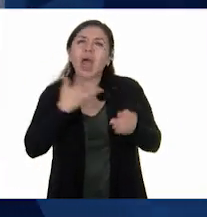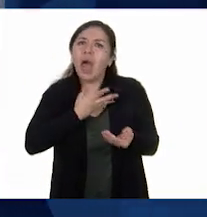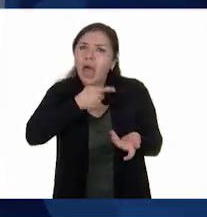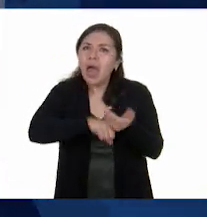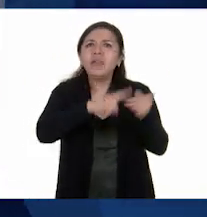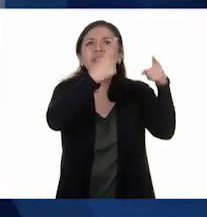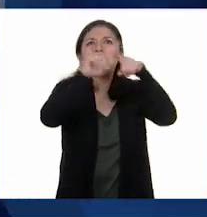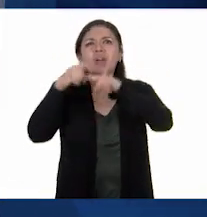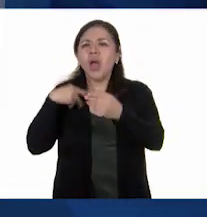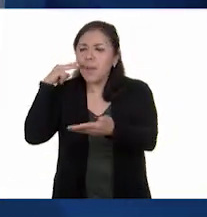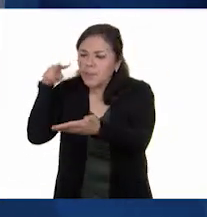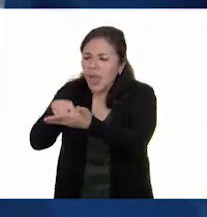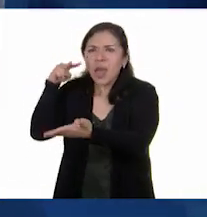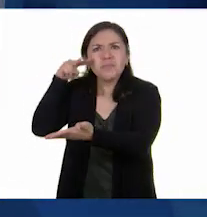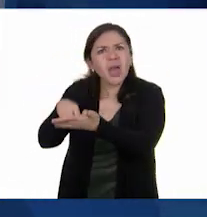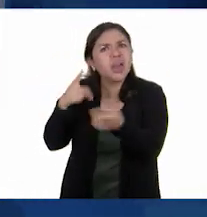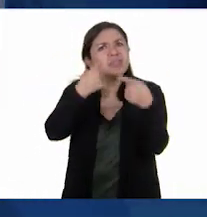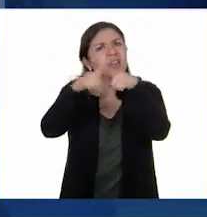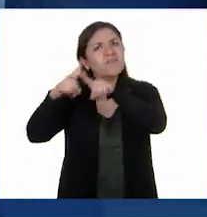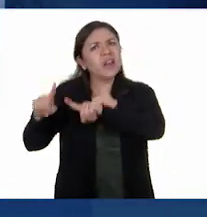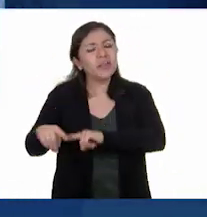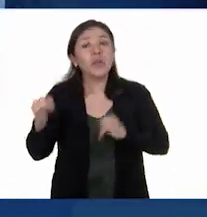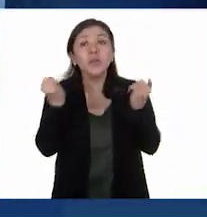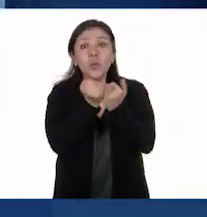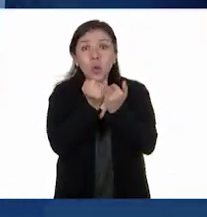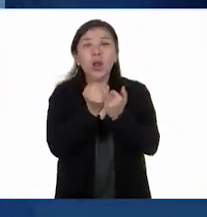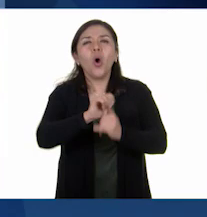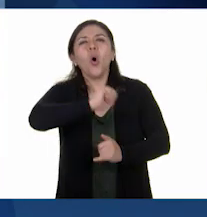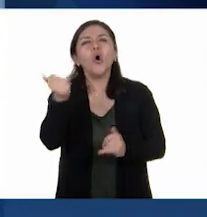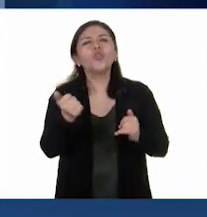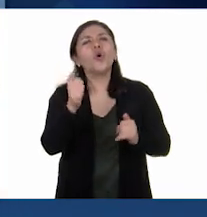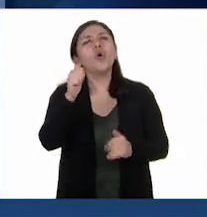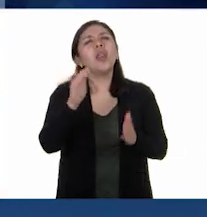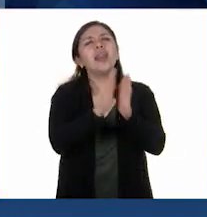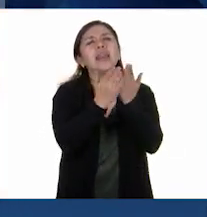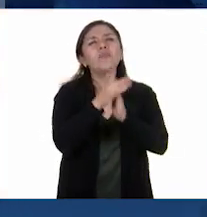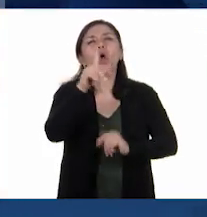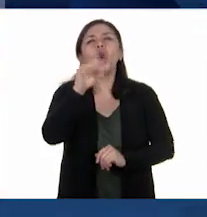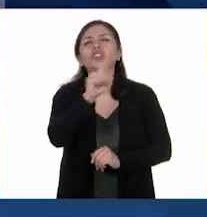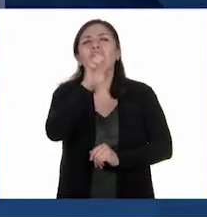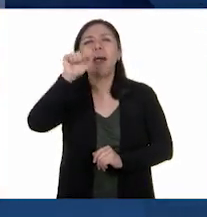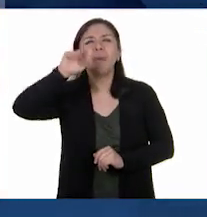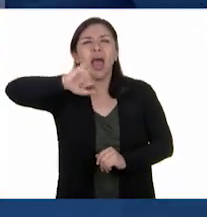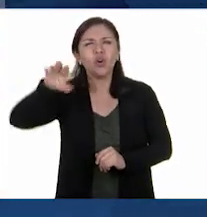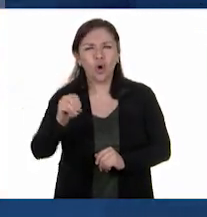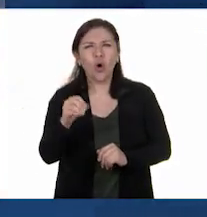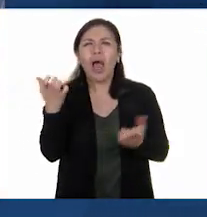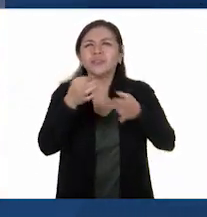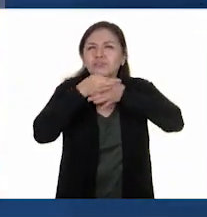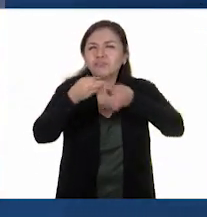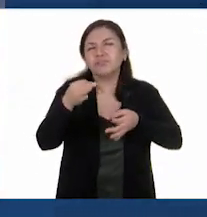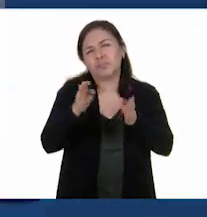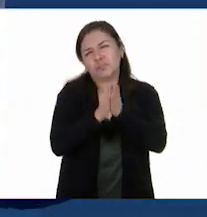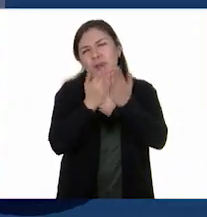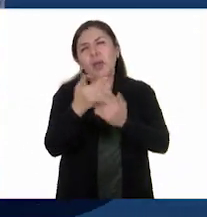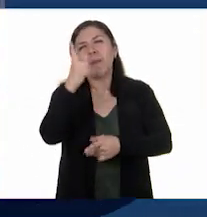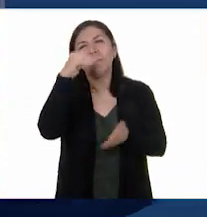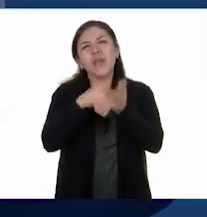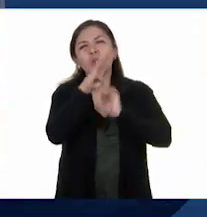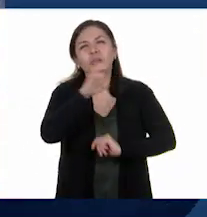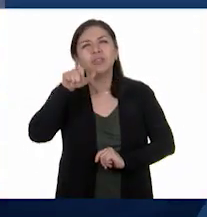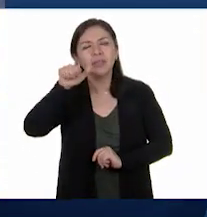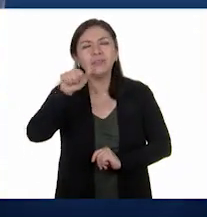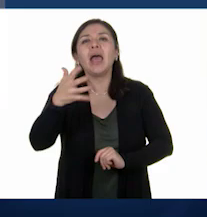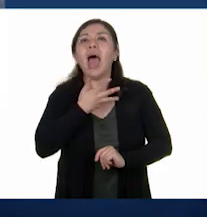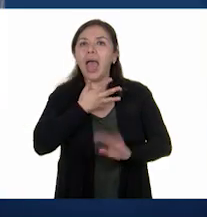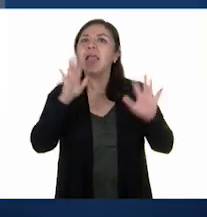los relatos que leímos y, de hecho, en los de abajo de Mariana Ozuela, publicada en 1916, ya se describe